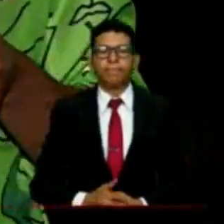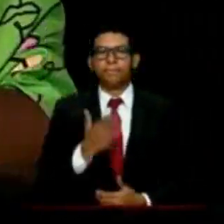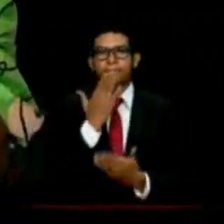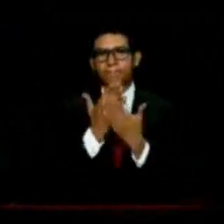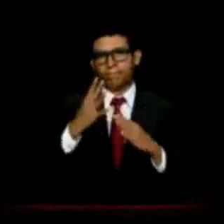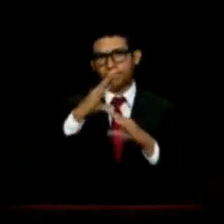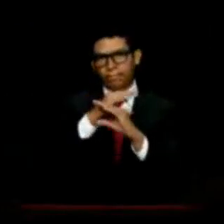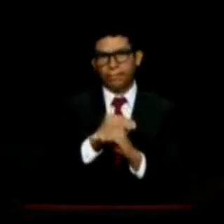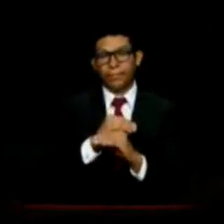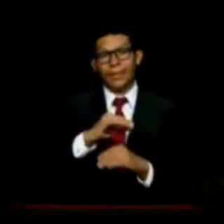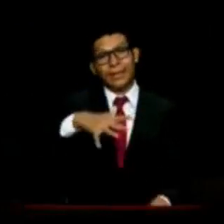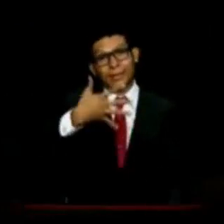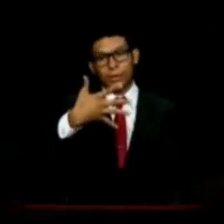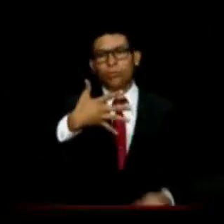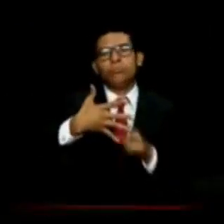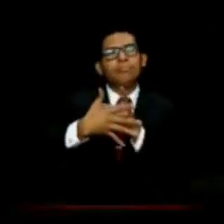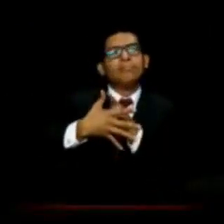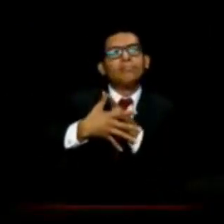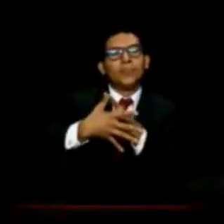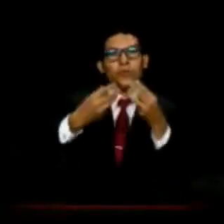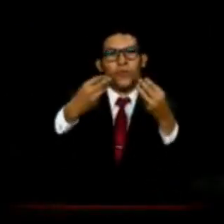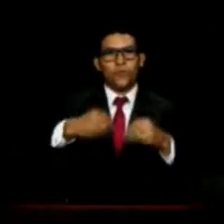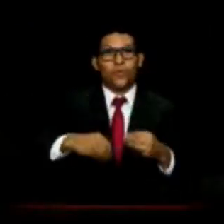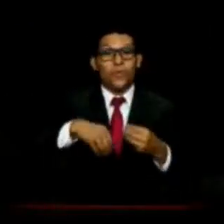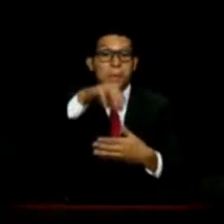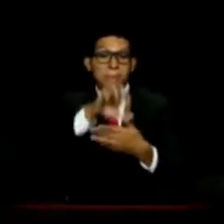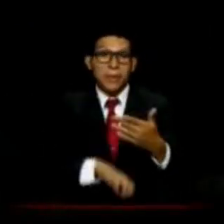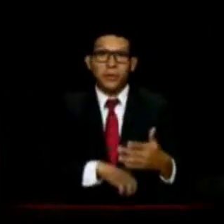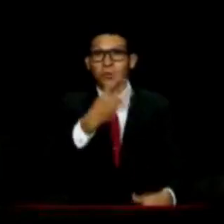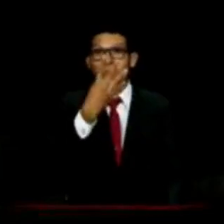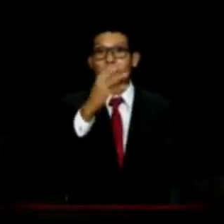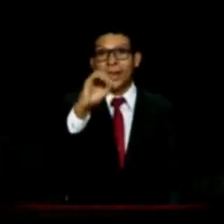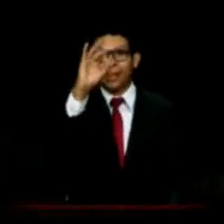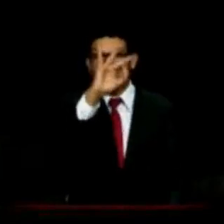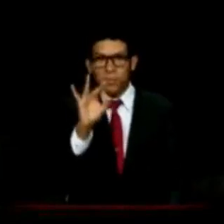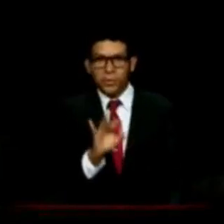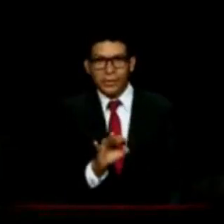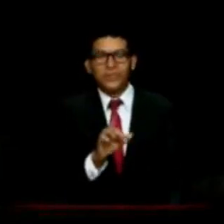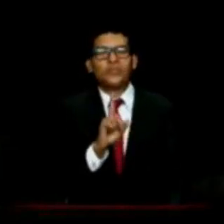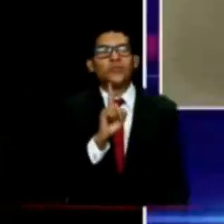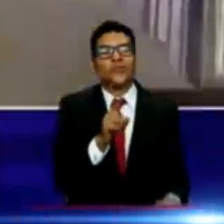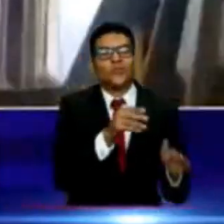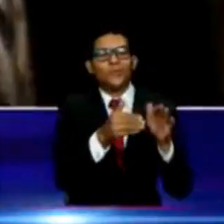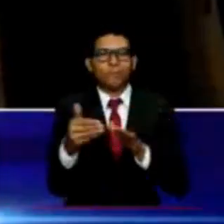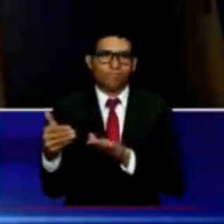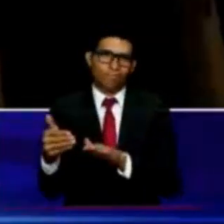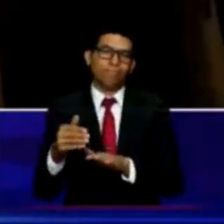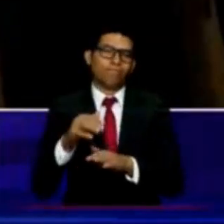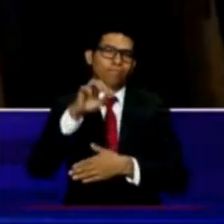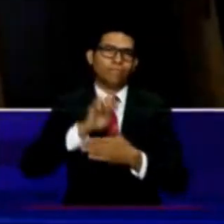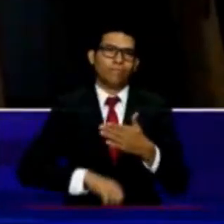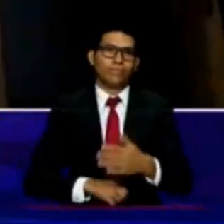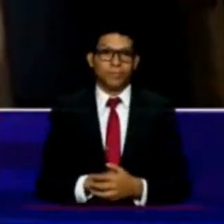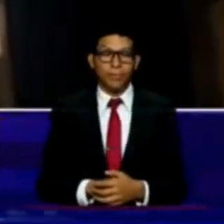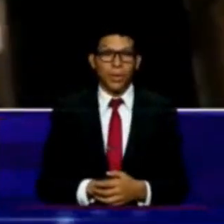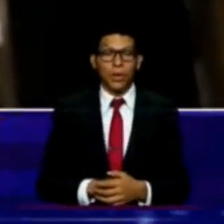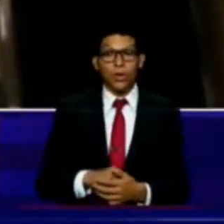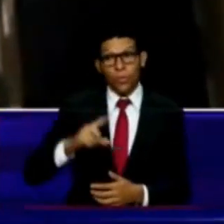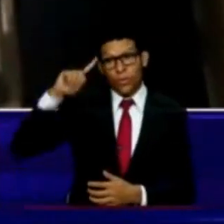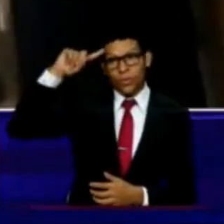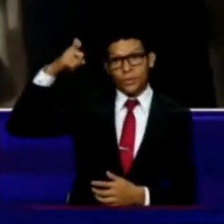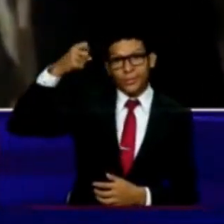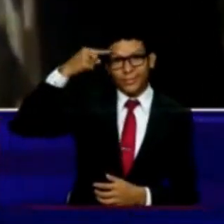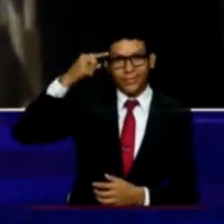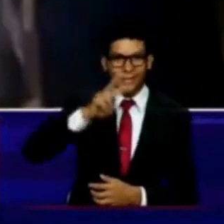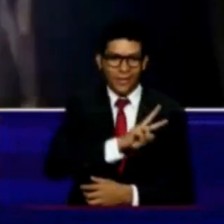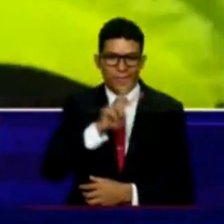Buenas noches, son 5. Uno de ellos es Tuluá, donde se redujo hasta en un 40% la tasa de homicidios. Así lo indicó la gobernadora del Valle